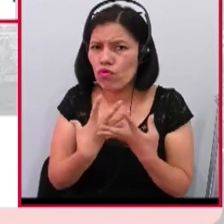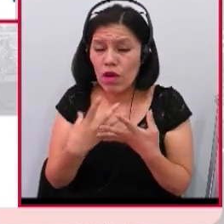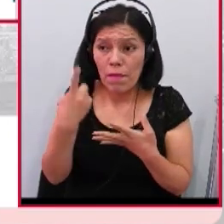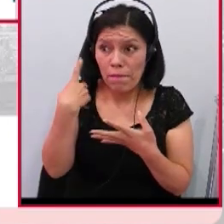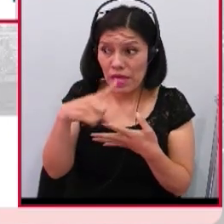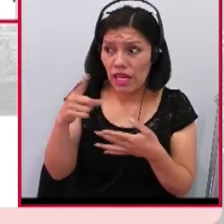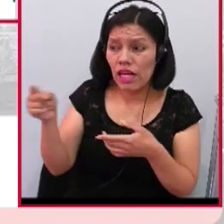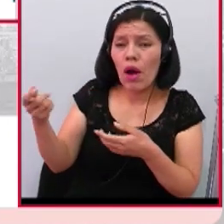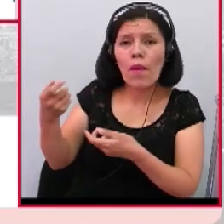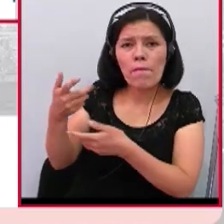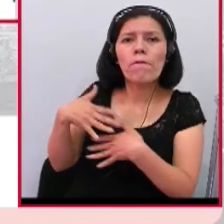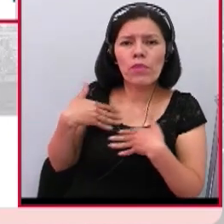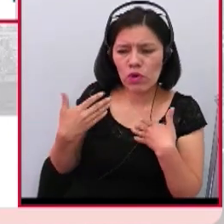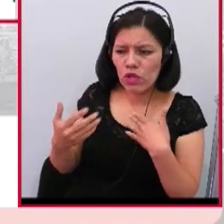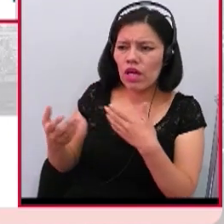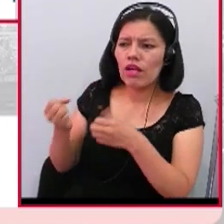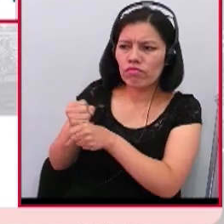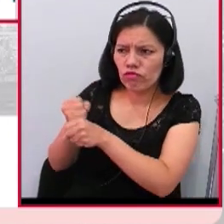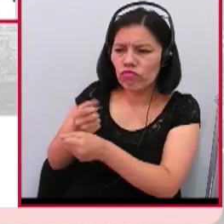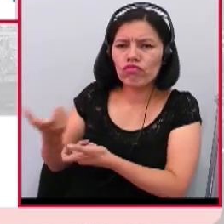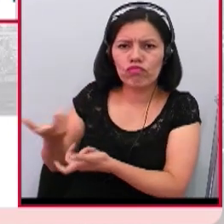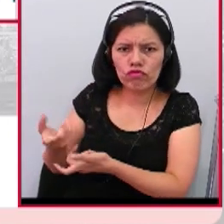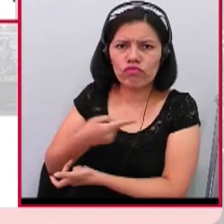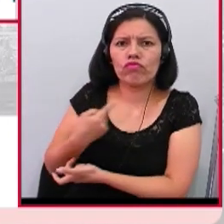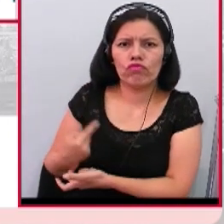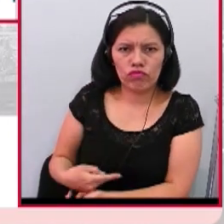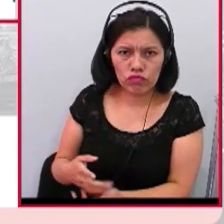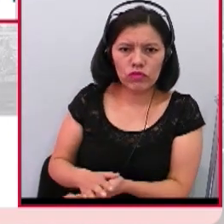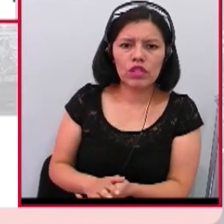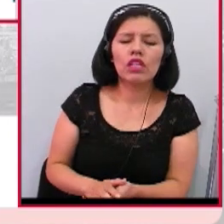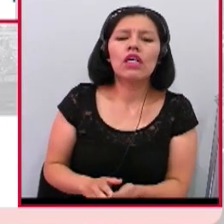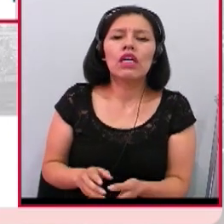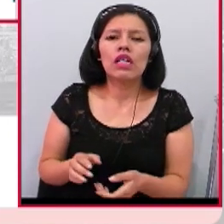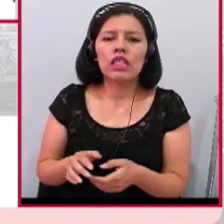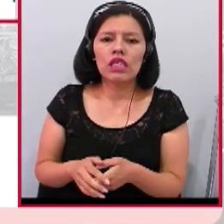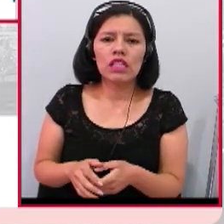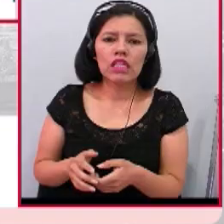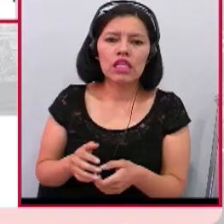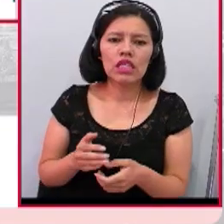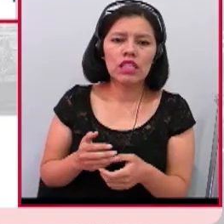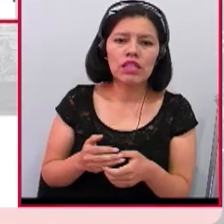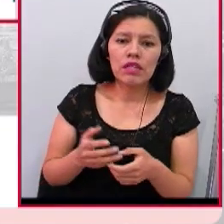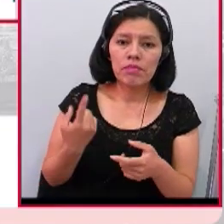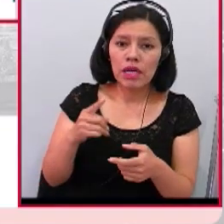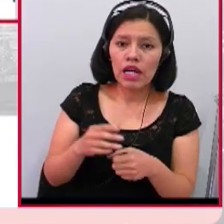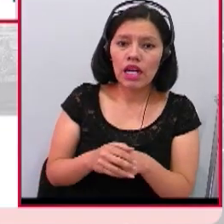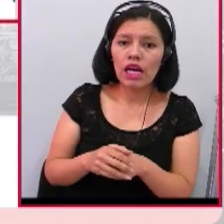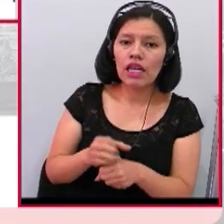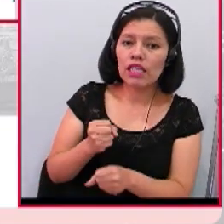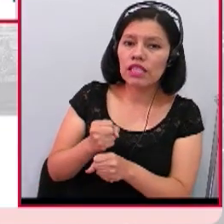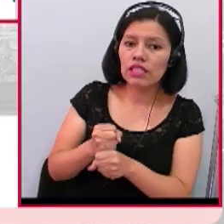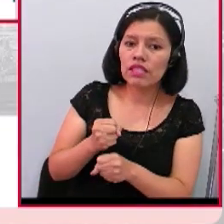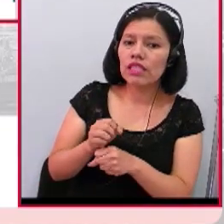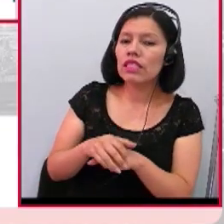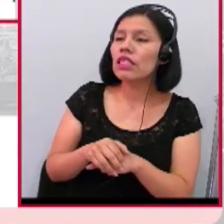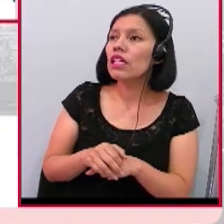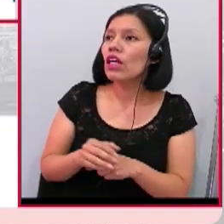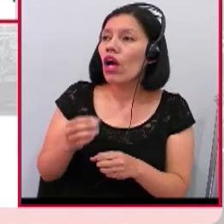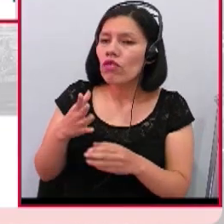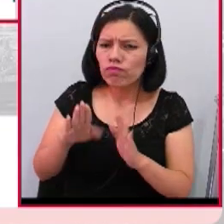eso, en las áreas que tenemos que optimizar para reducir costos operativos y mejorar los rendimientos, ¿no? Esa es la idea de este